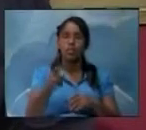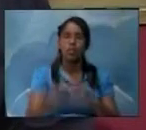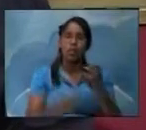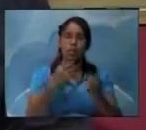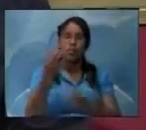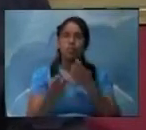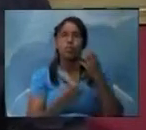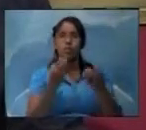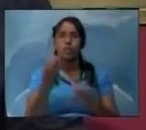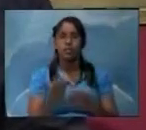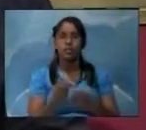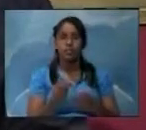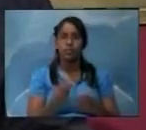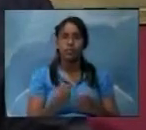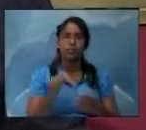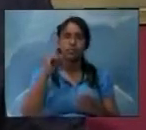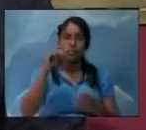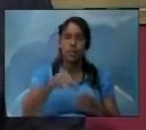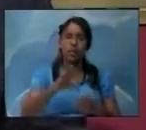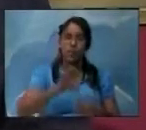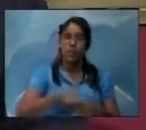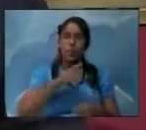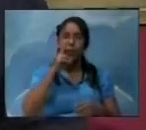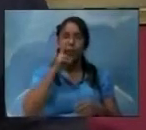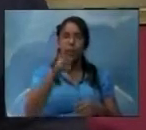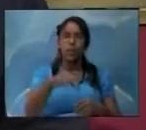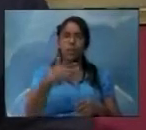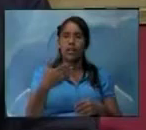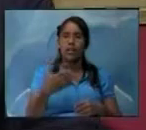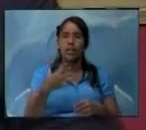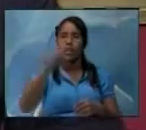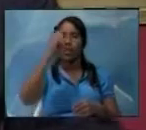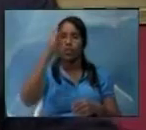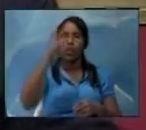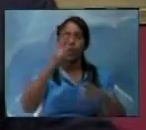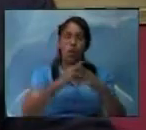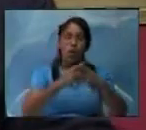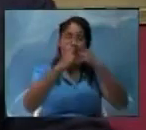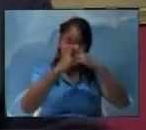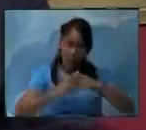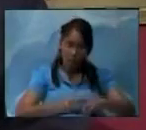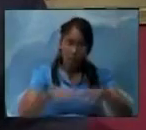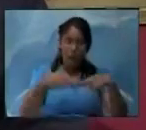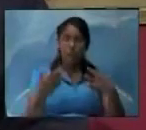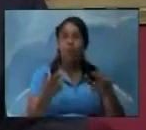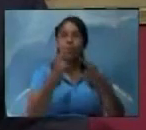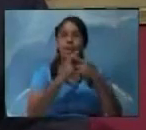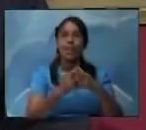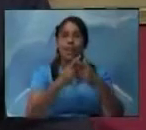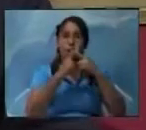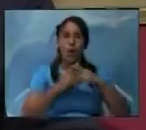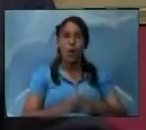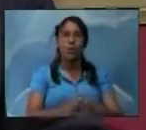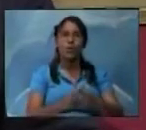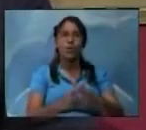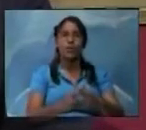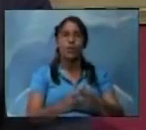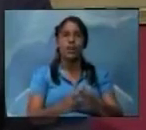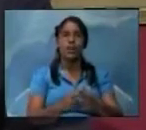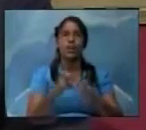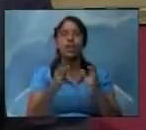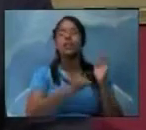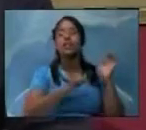del fuego. Aquí podemos ver que Dios honra a los que le